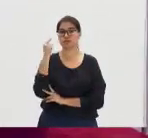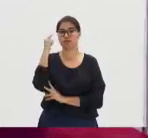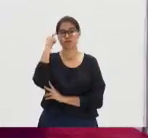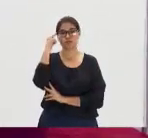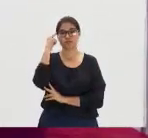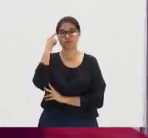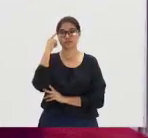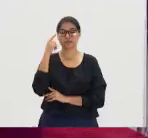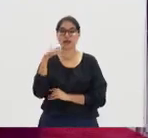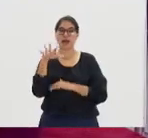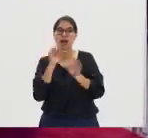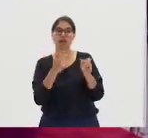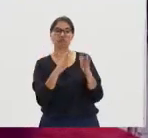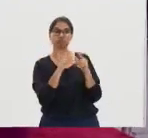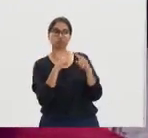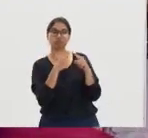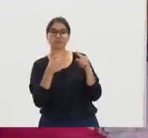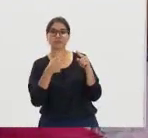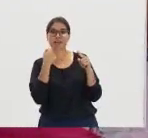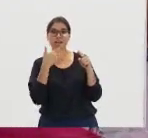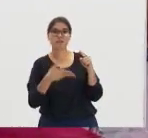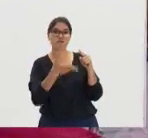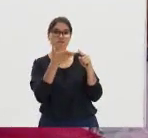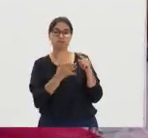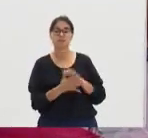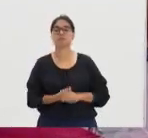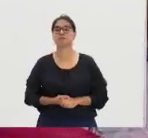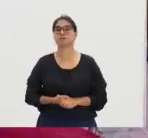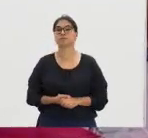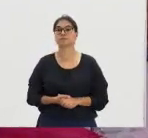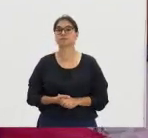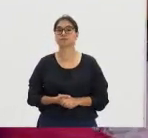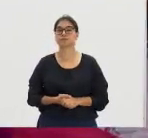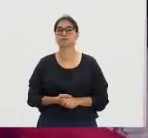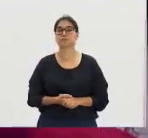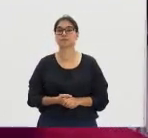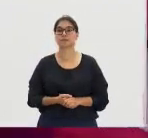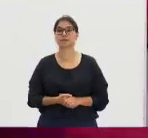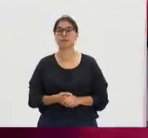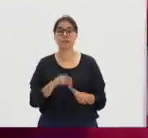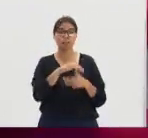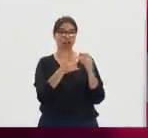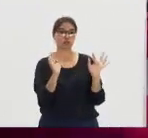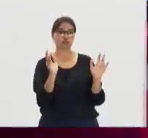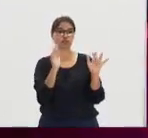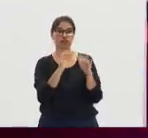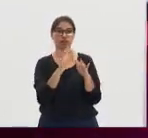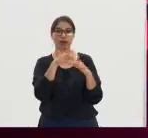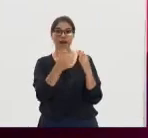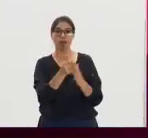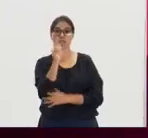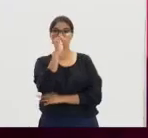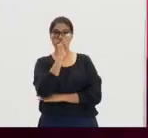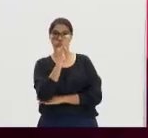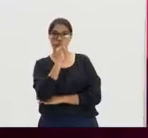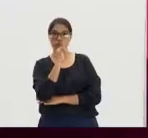o no, pero está muy de moda. Hillsong Church, que se reúne en bares y en discotecas para